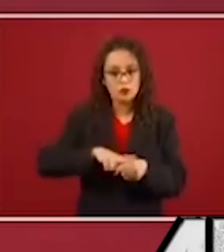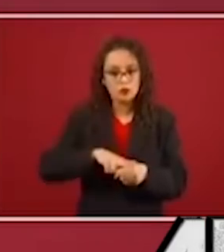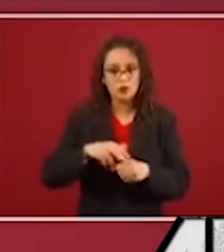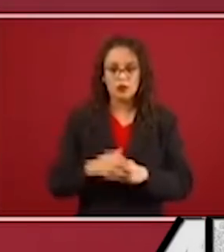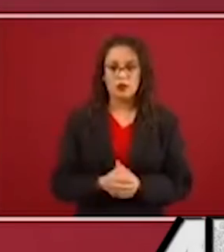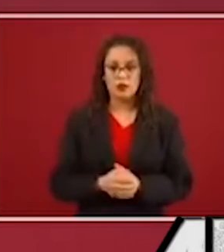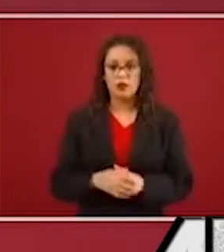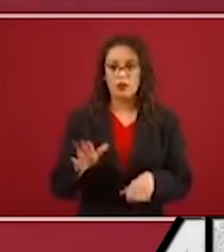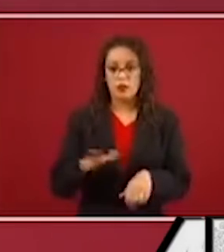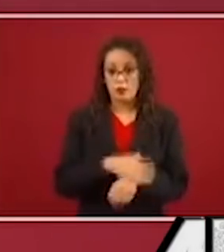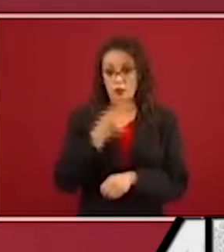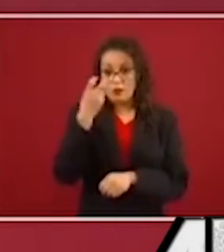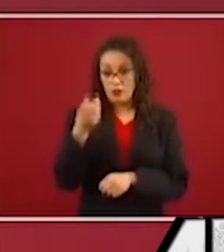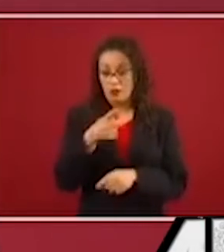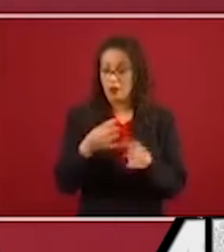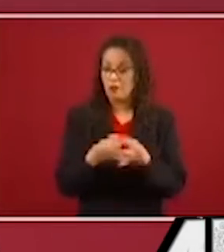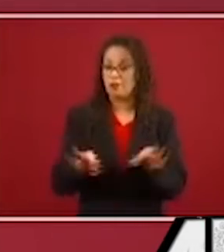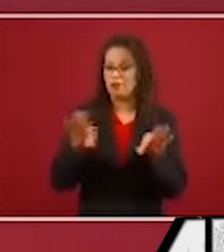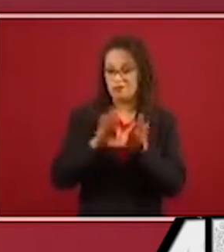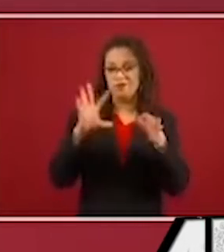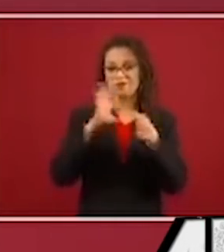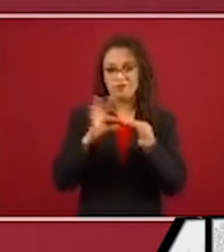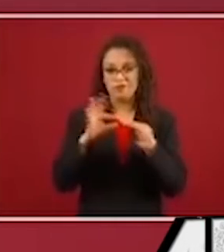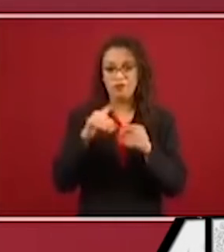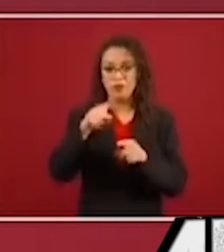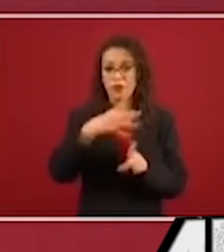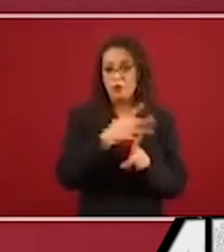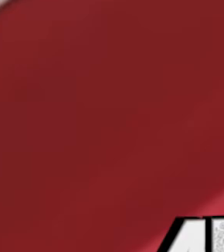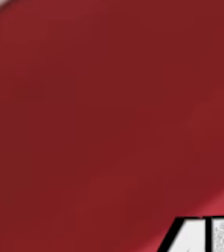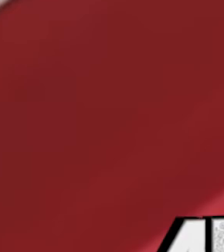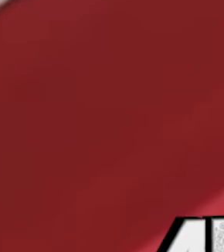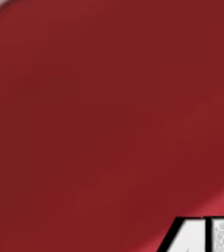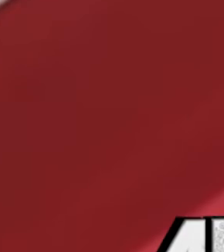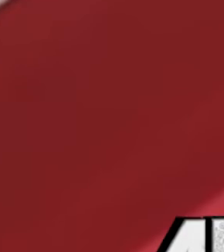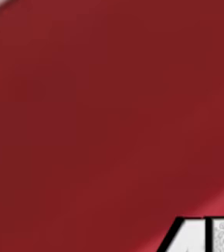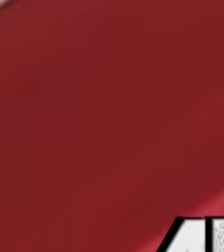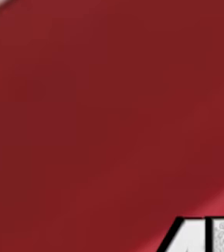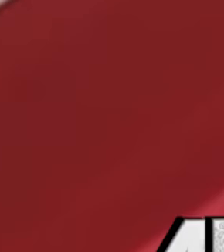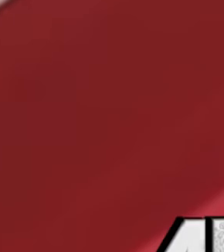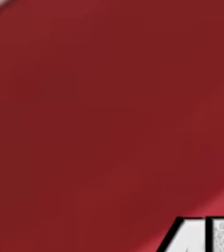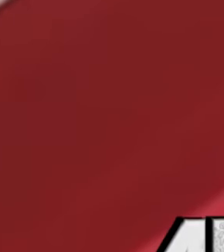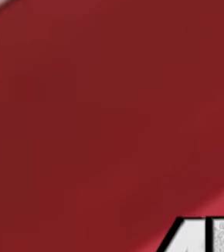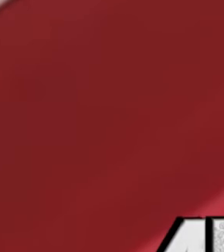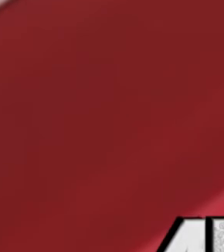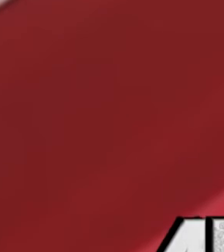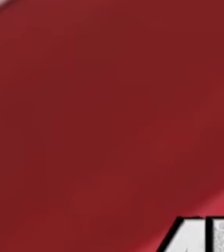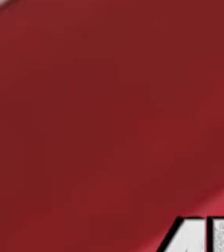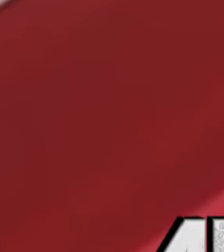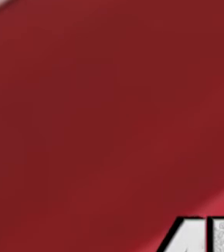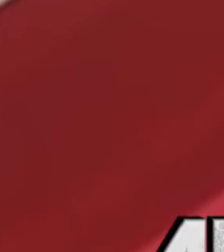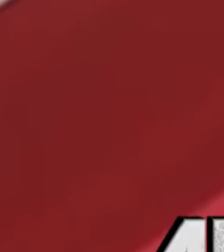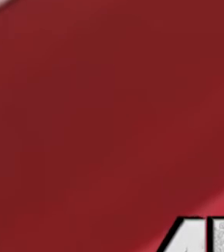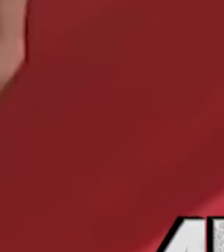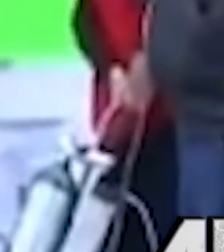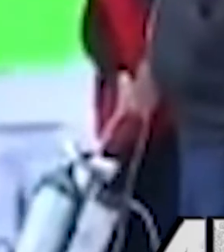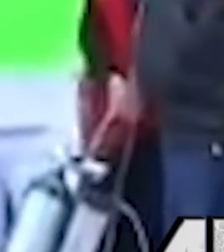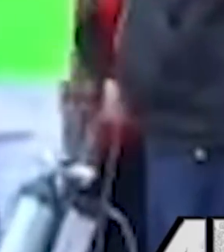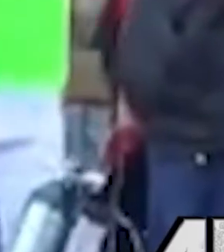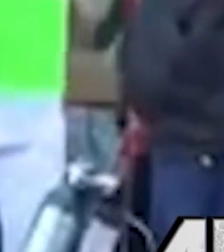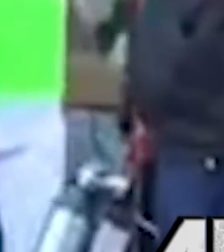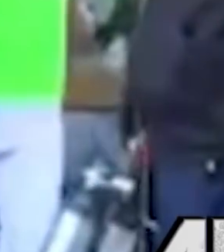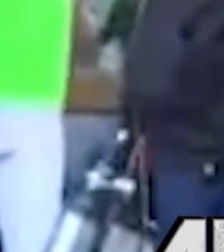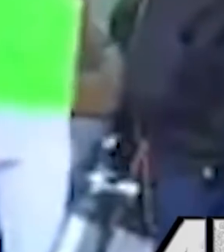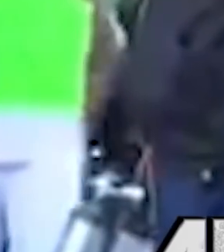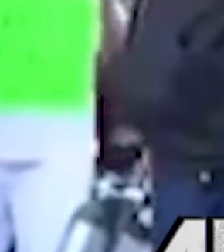le confirmó que estos insumos y este material eran profesionales, solamente eran a modo de ejemplificación de lo que no